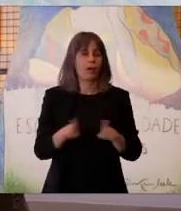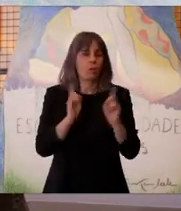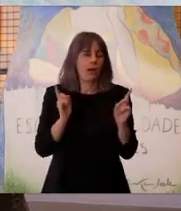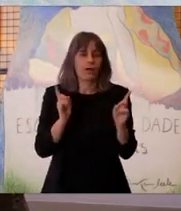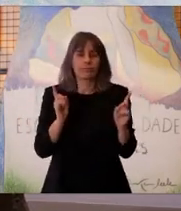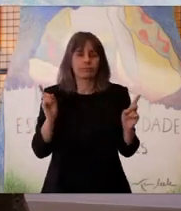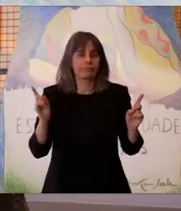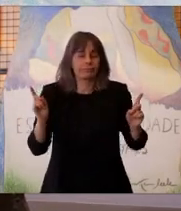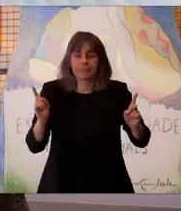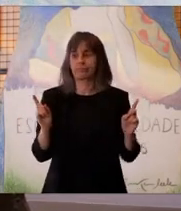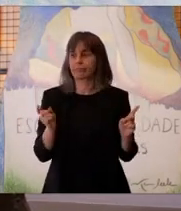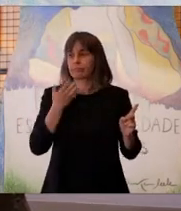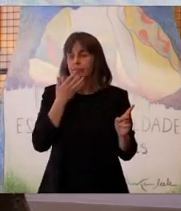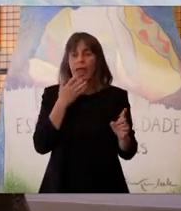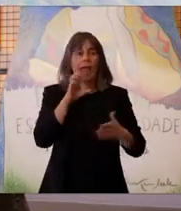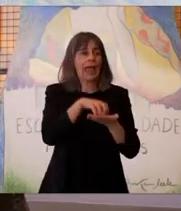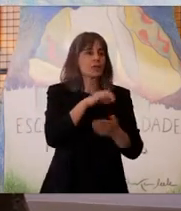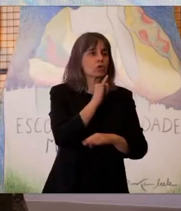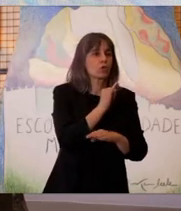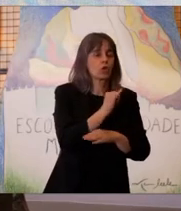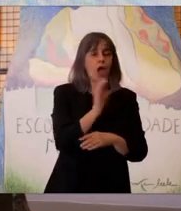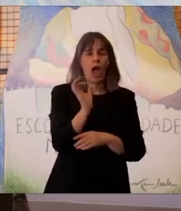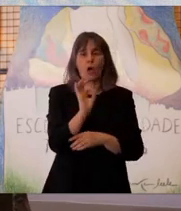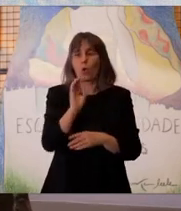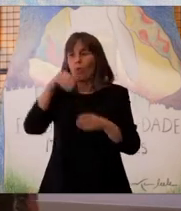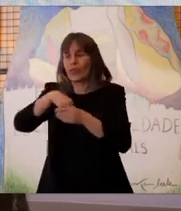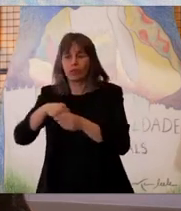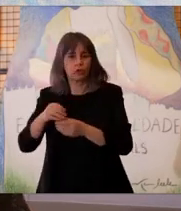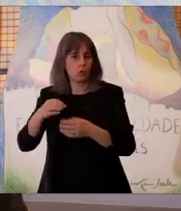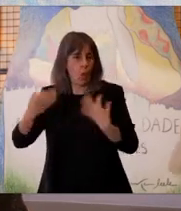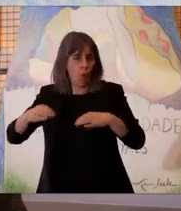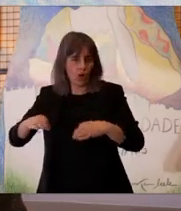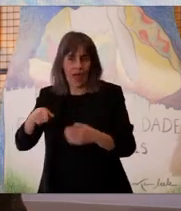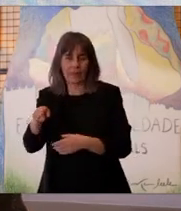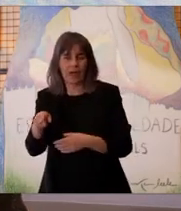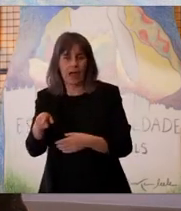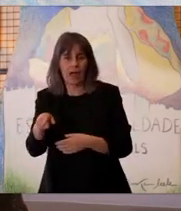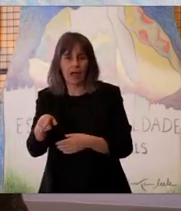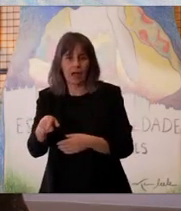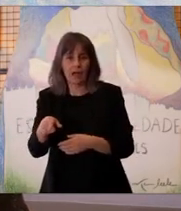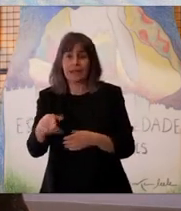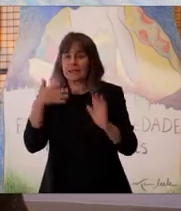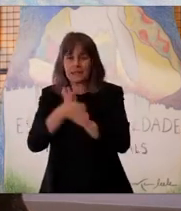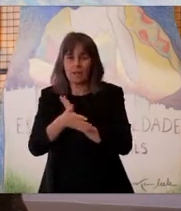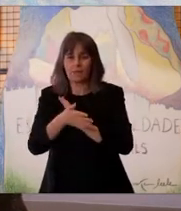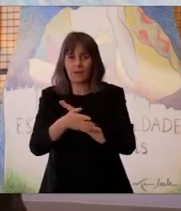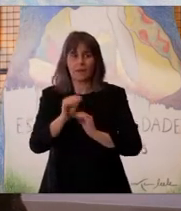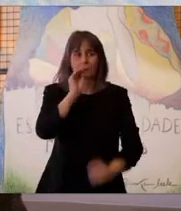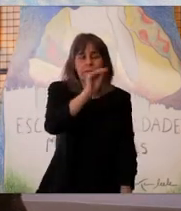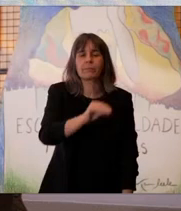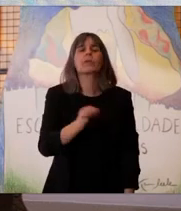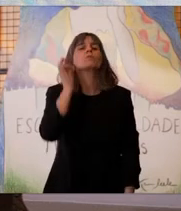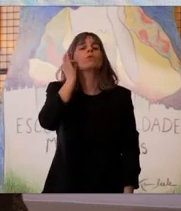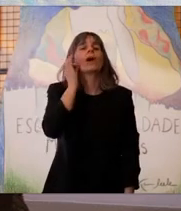tanto bueno institucional como dentro como orgánica y las mujeres y esto has pensado en el efecto